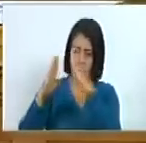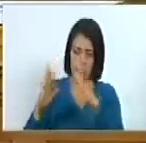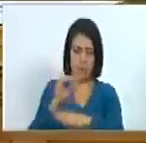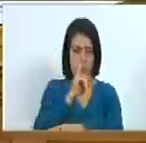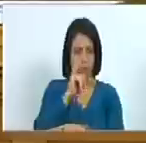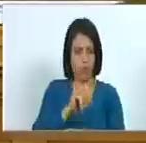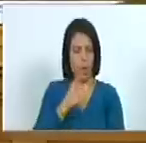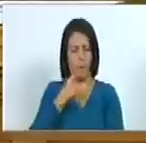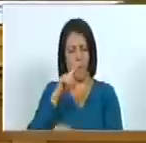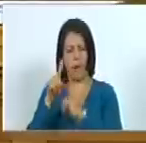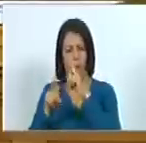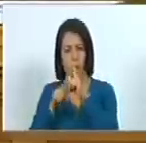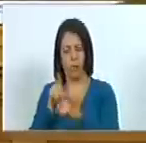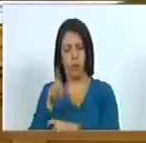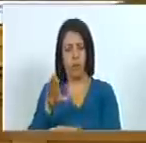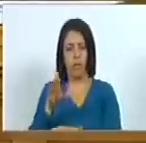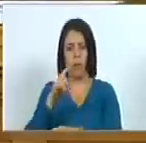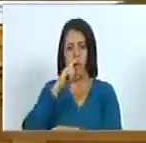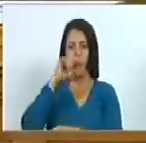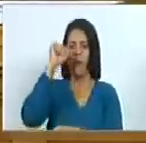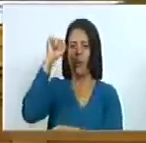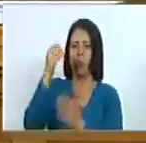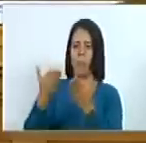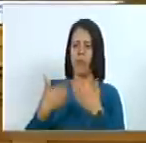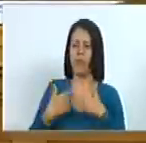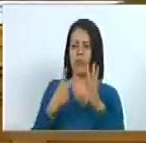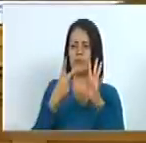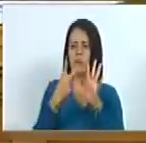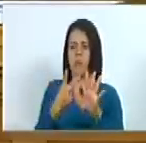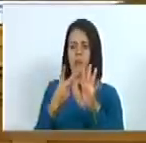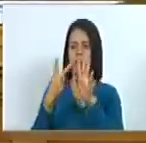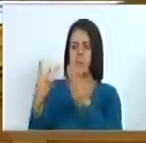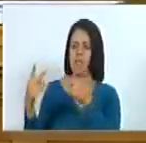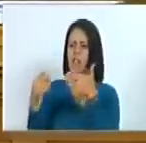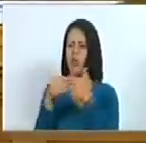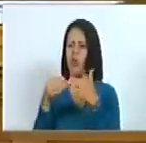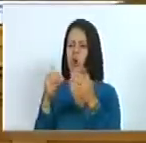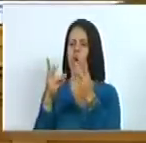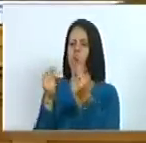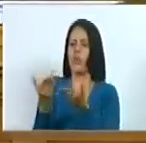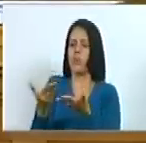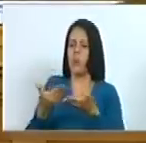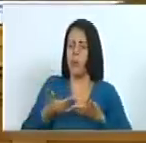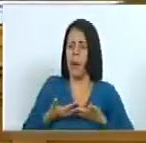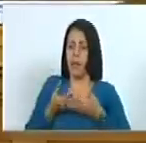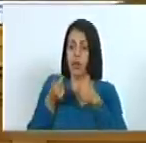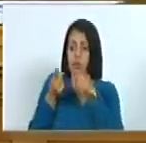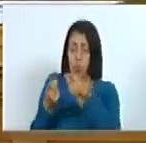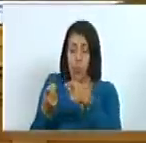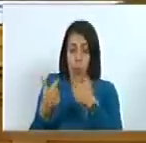Zulia, y le pregunten: Maduro me dio $70, $77, ¿cuánto me vas a dar tú?